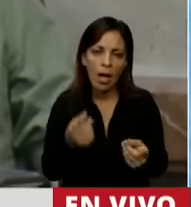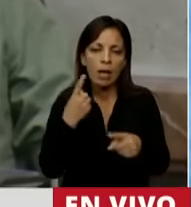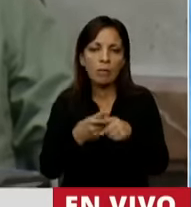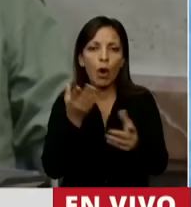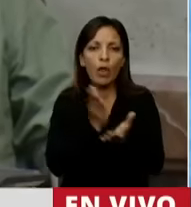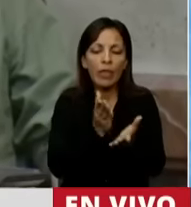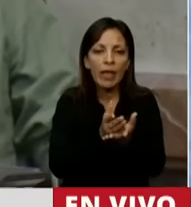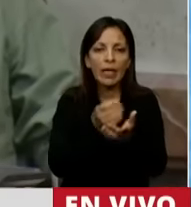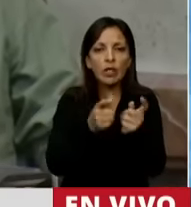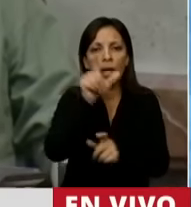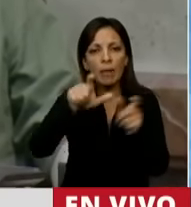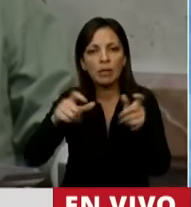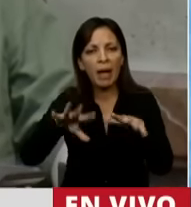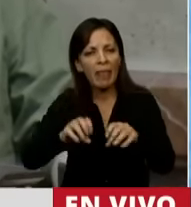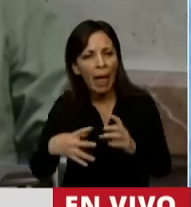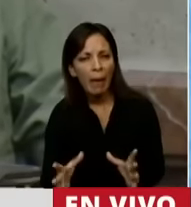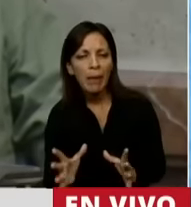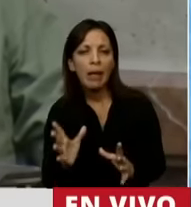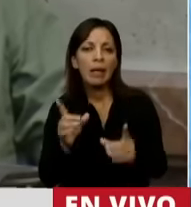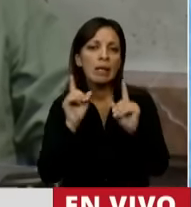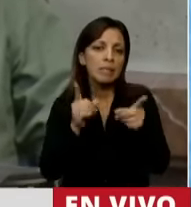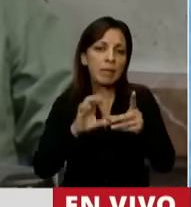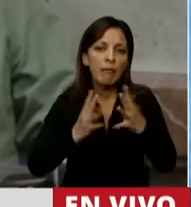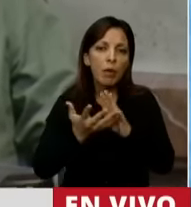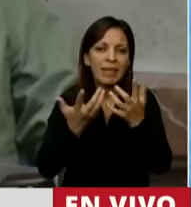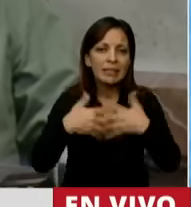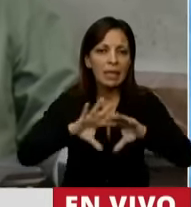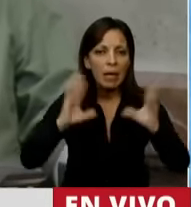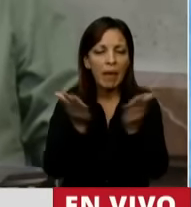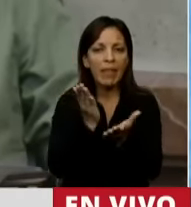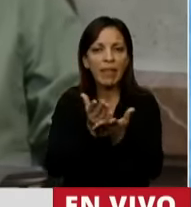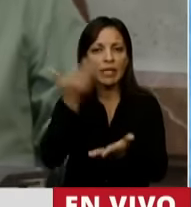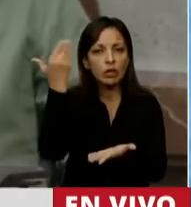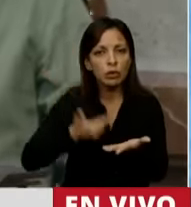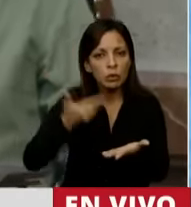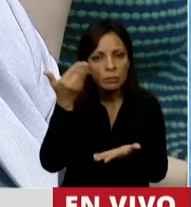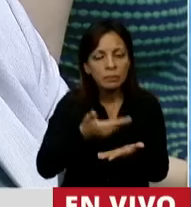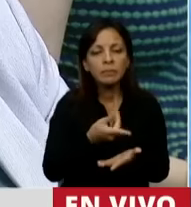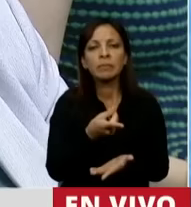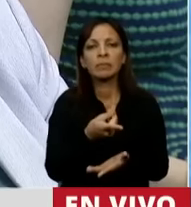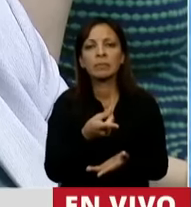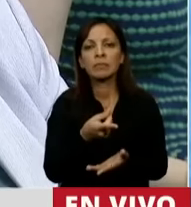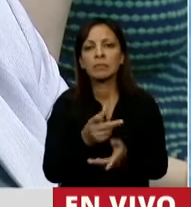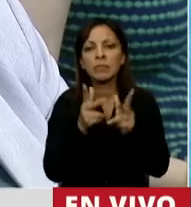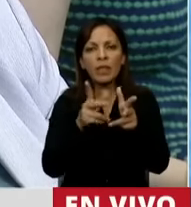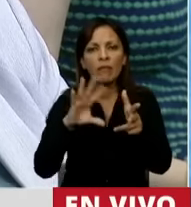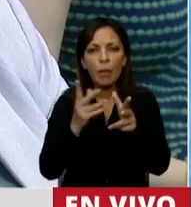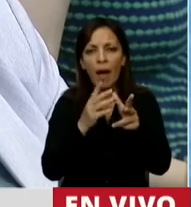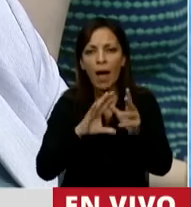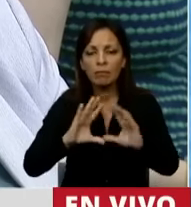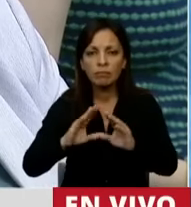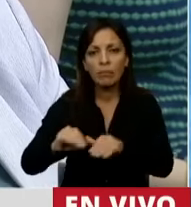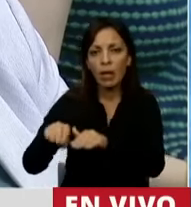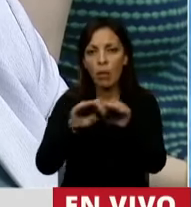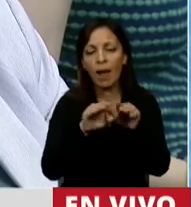más vulnerables. El propio Sistema Universal de Protección de los Derechos Humanos se ha pronunciado en forma unánime y repetida